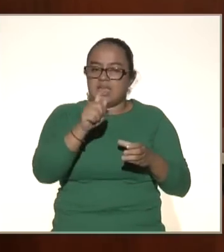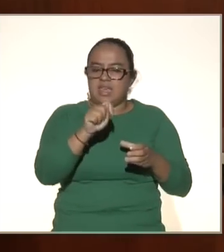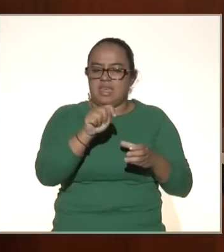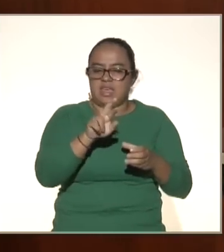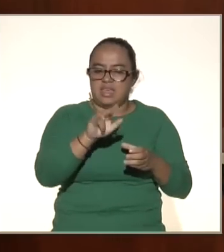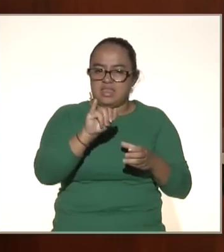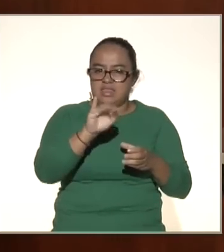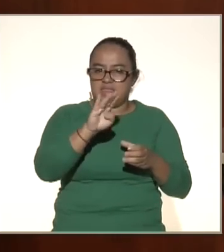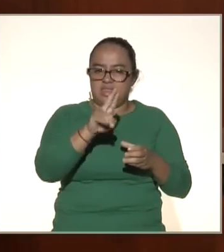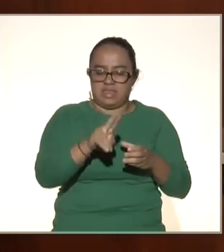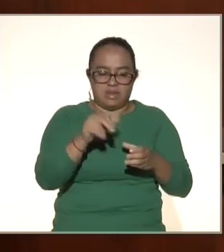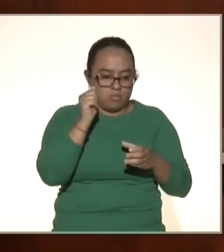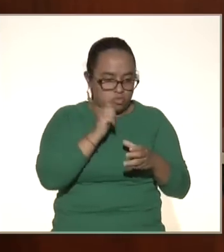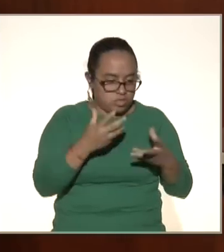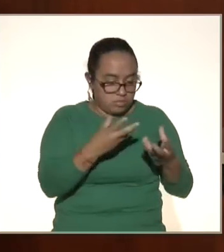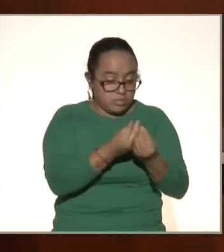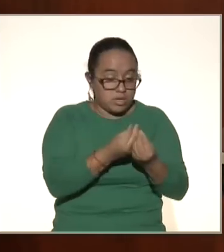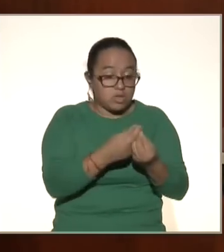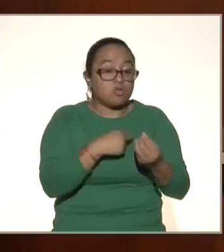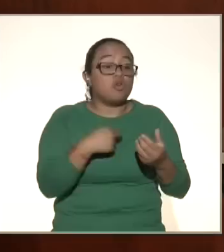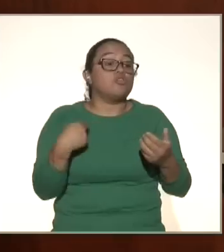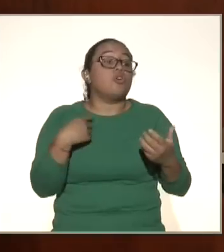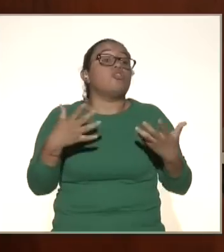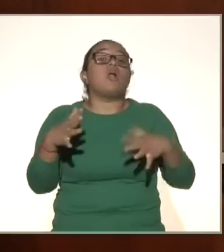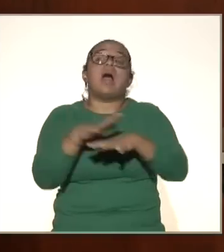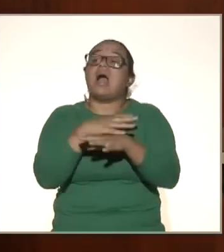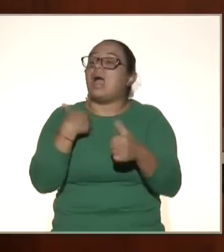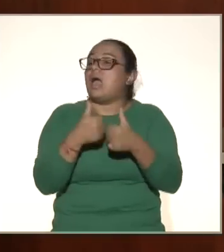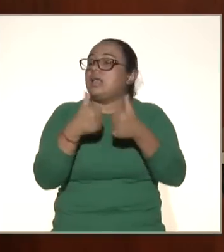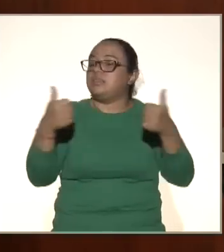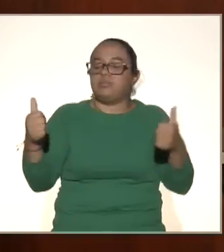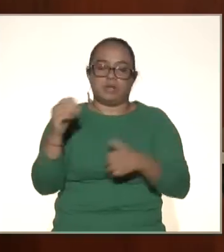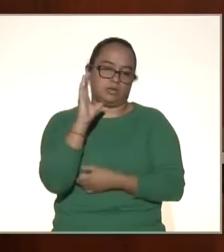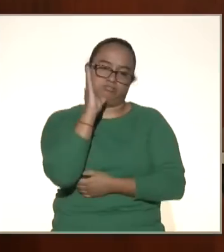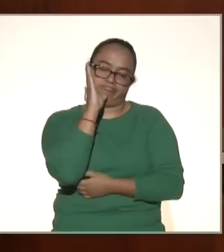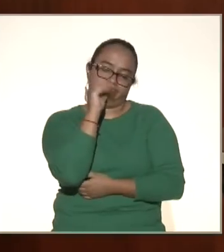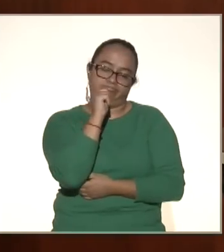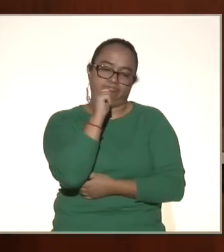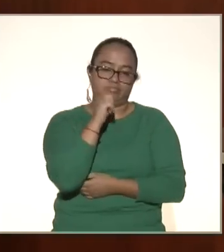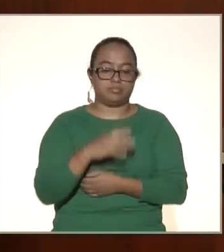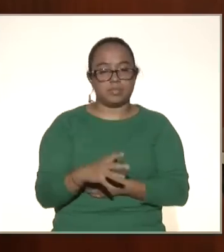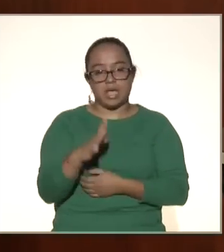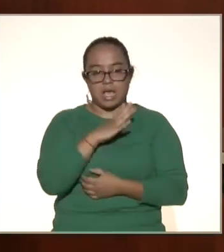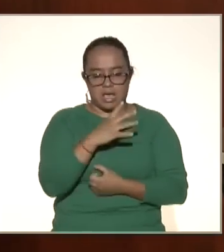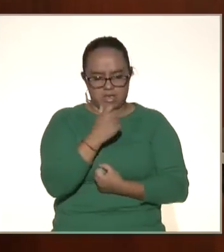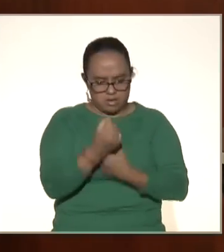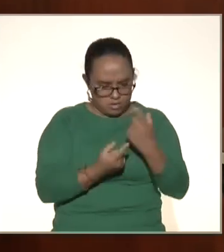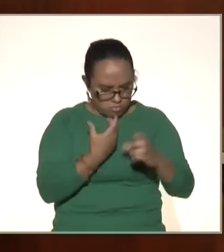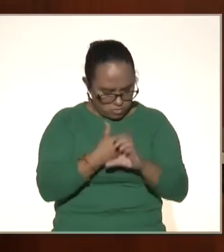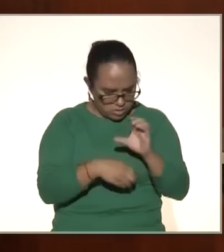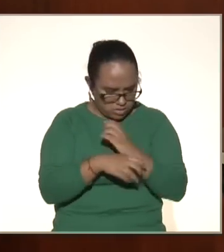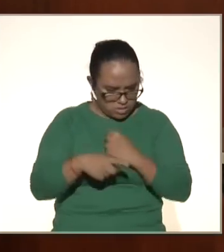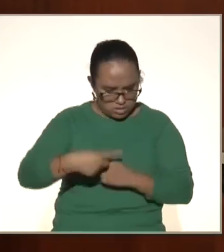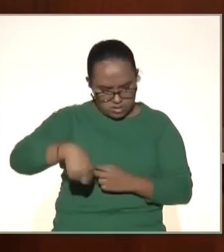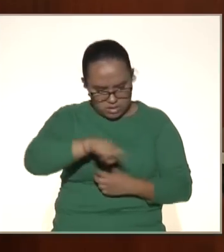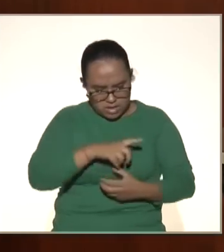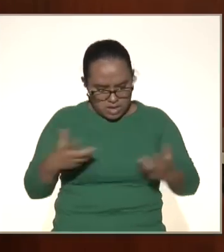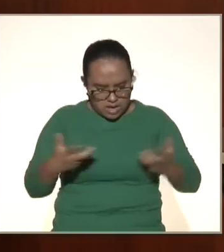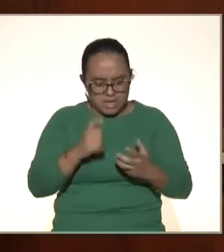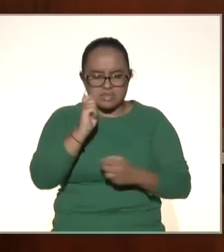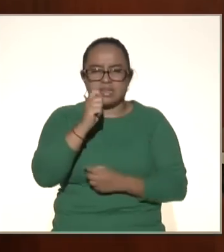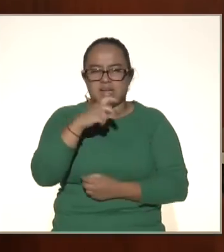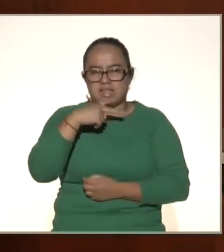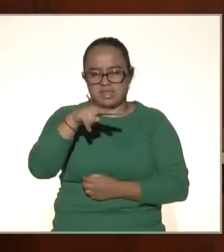Sí, entonces no podemos apartarnos de eso de ninguna manera. Hay algunas cosas que debemos hacer en la época de